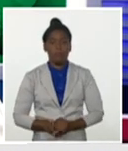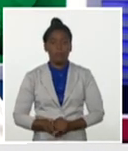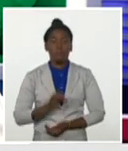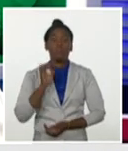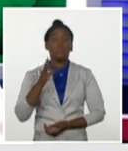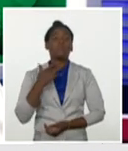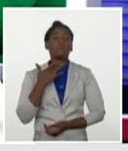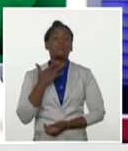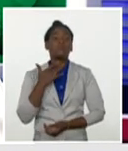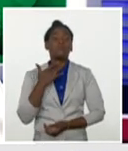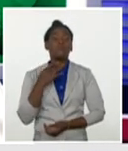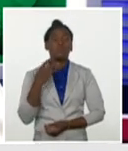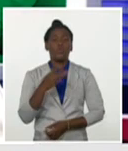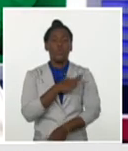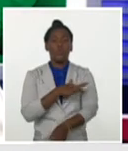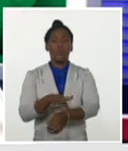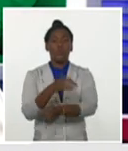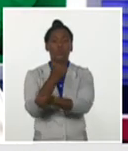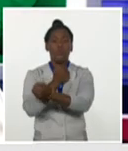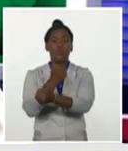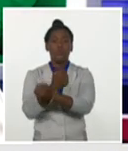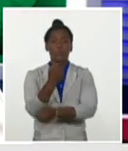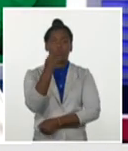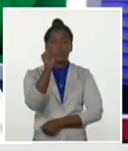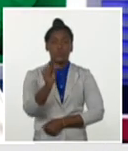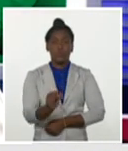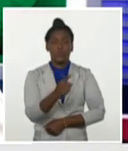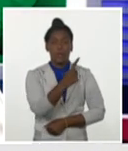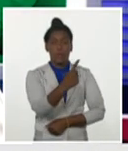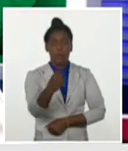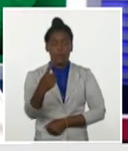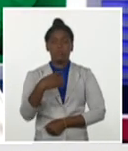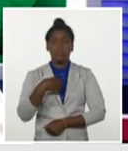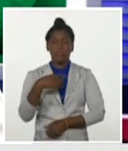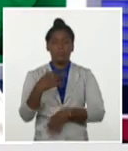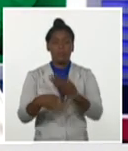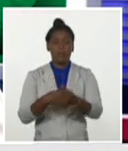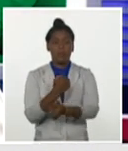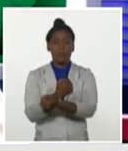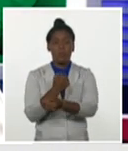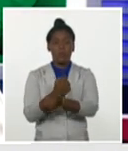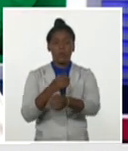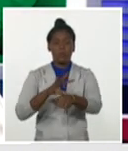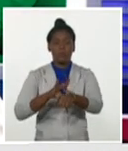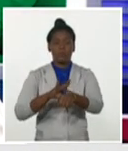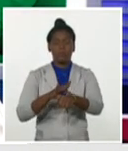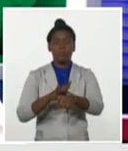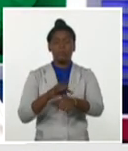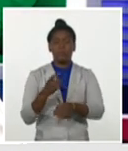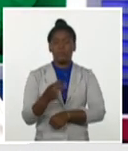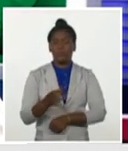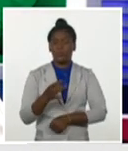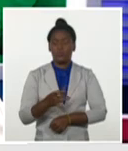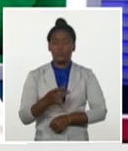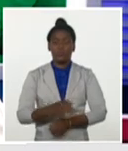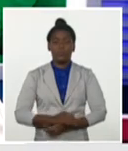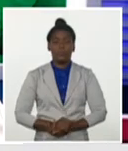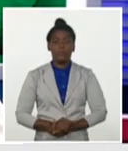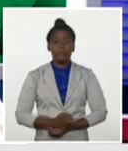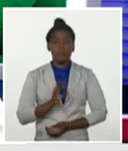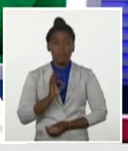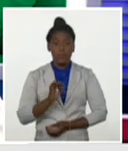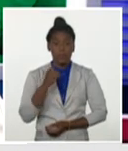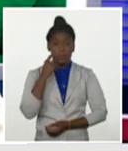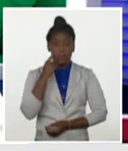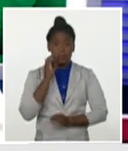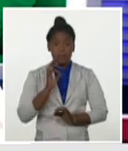y dolores musculares en 1 de cada uno. Realmente es el comportamiento de los síntomas